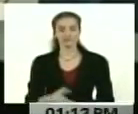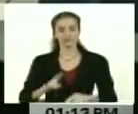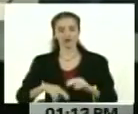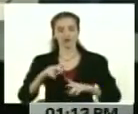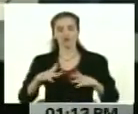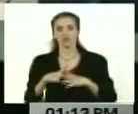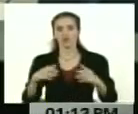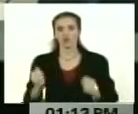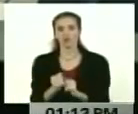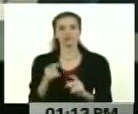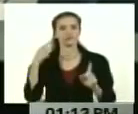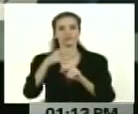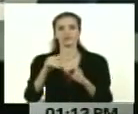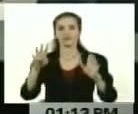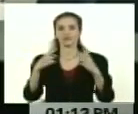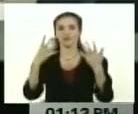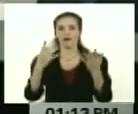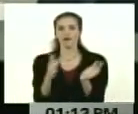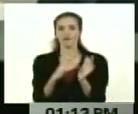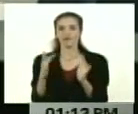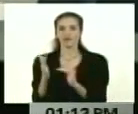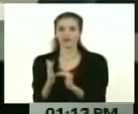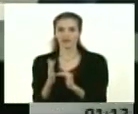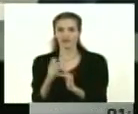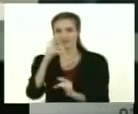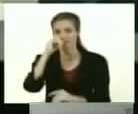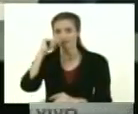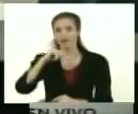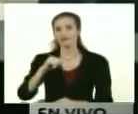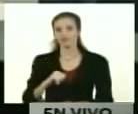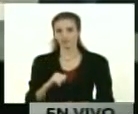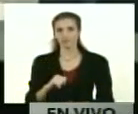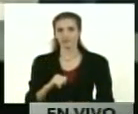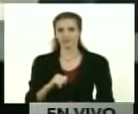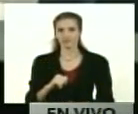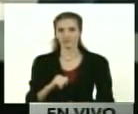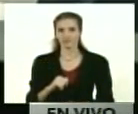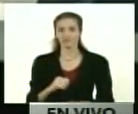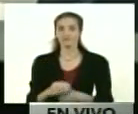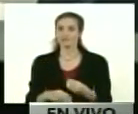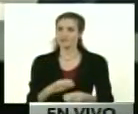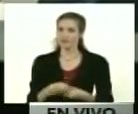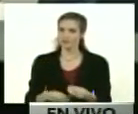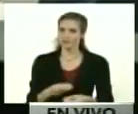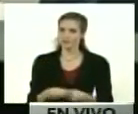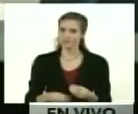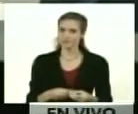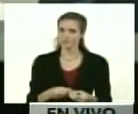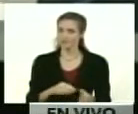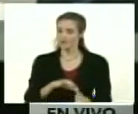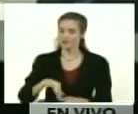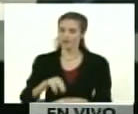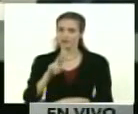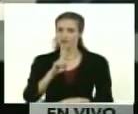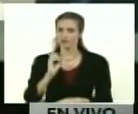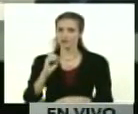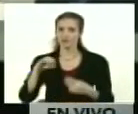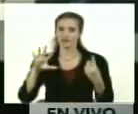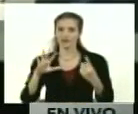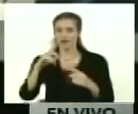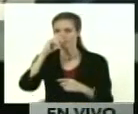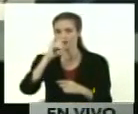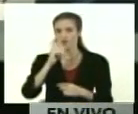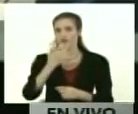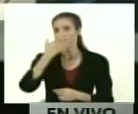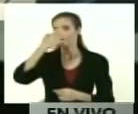reconstruyamos todo esto rumbo al 19 de abril de este año, que se cumplen, además de los 206 años del grito